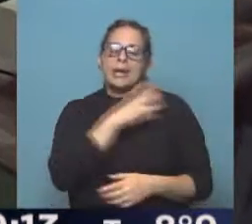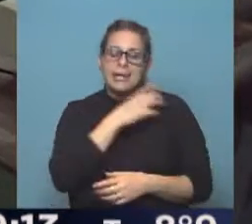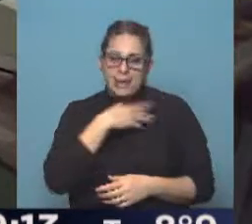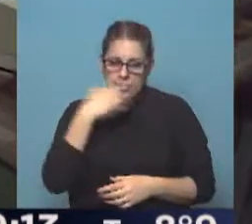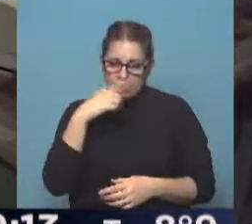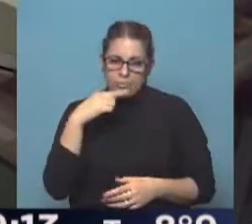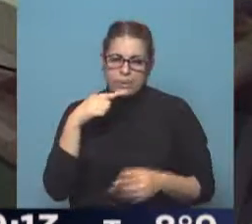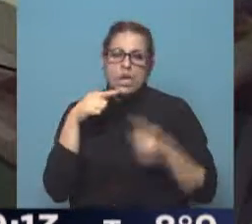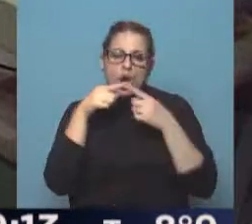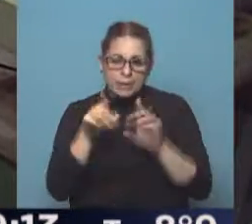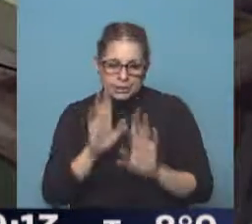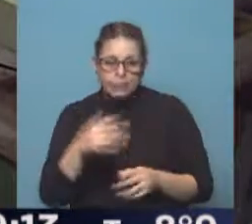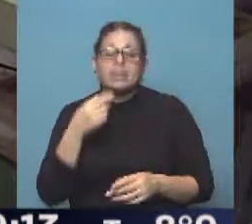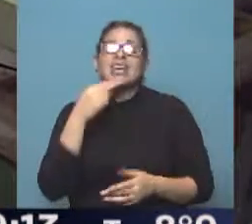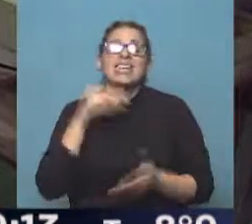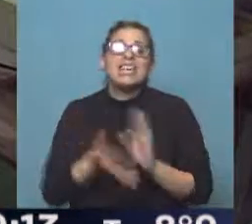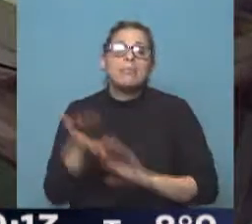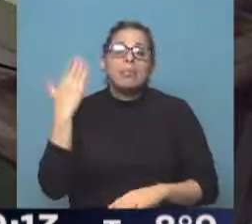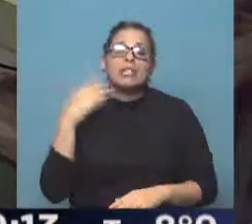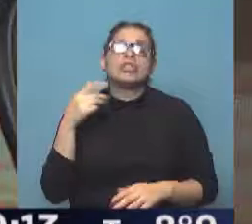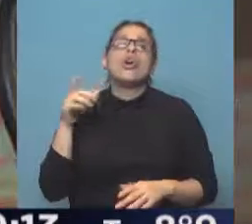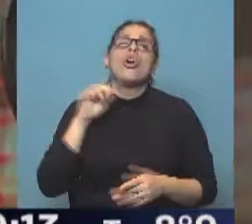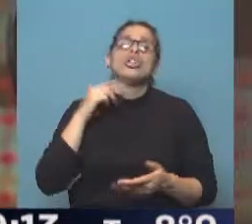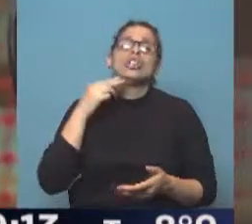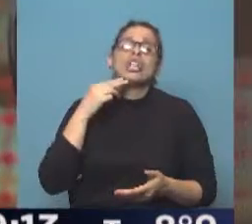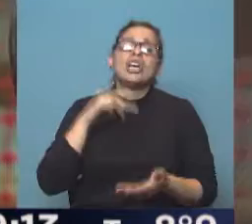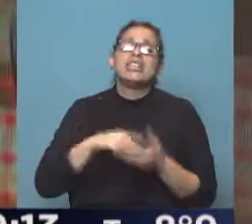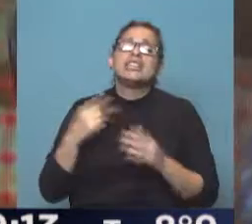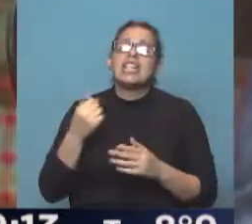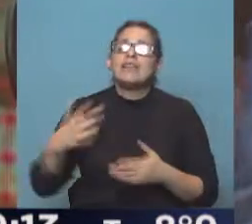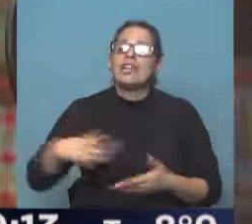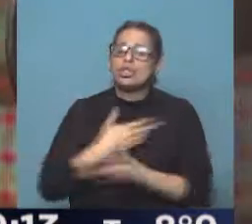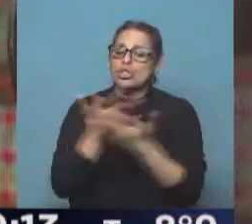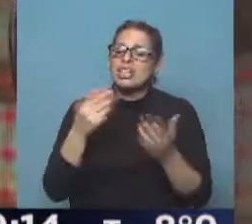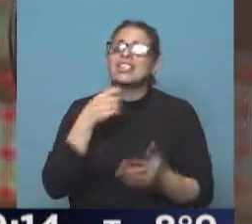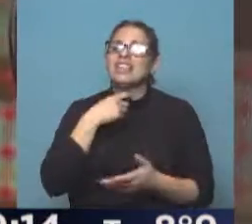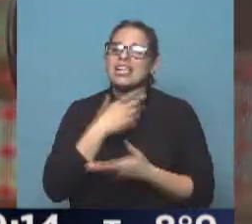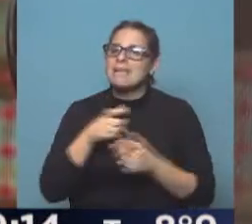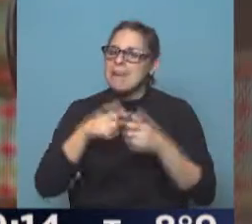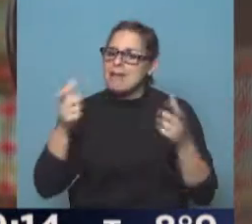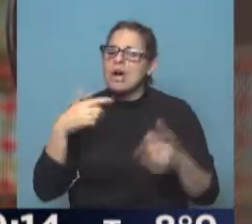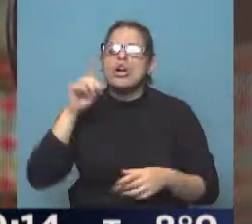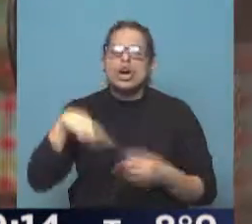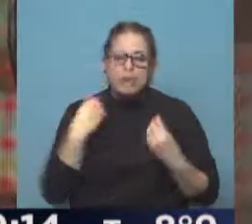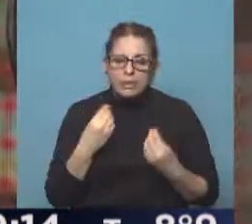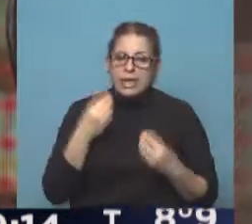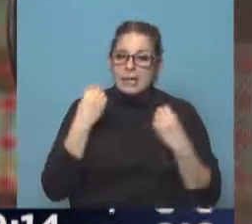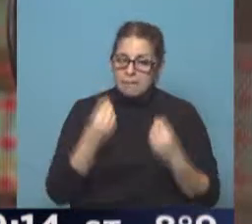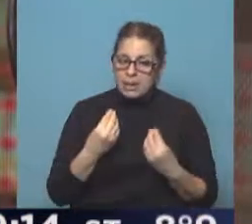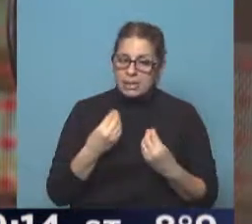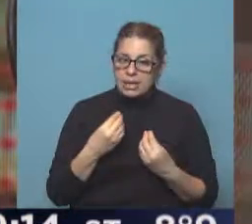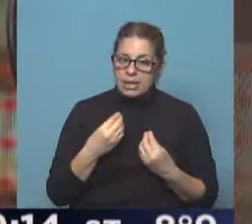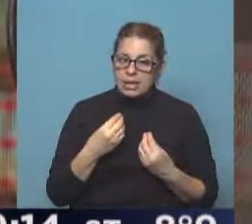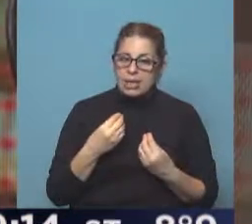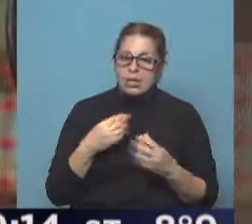a los puntos en particular. Tarifazos y la tarifa social, que ahora quieren ampliarla. ¿De qué manera se puede hacer para que no sea realmente